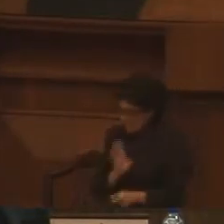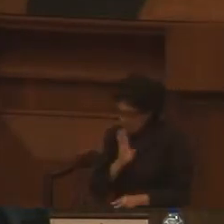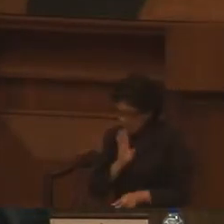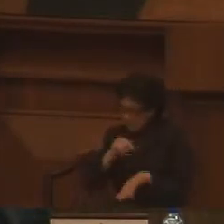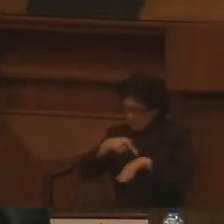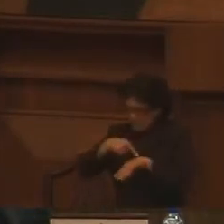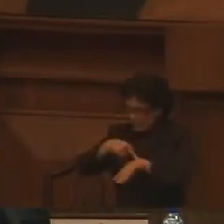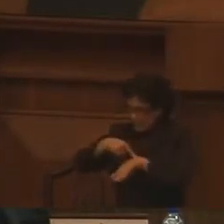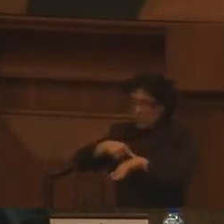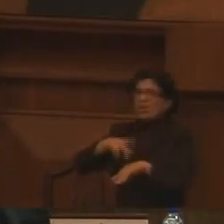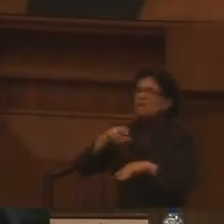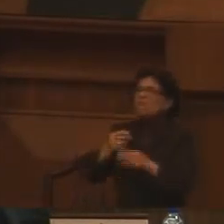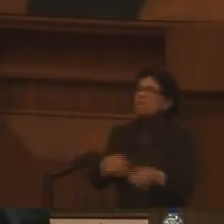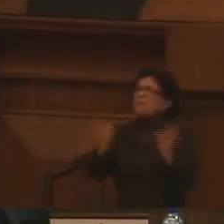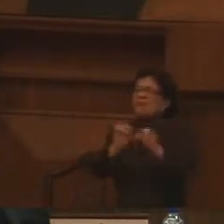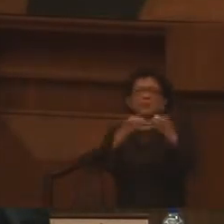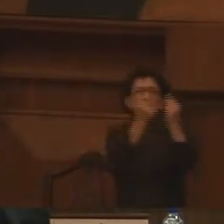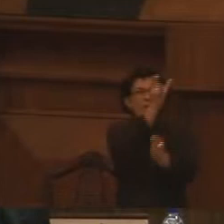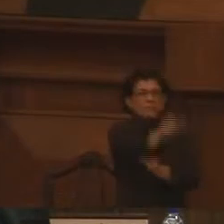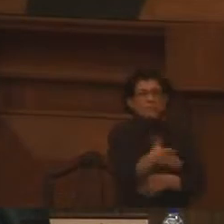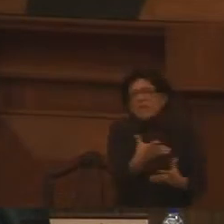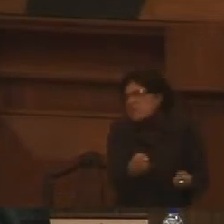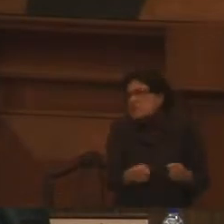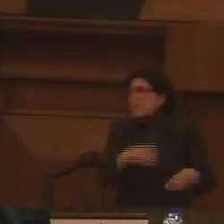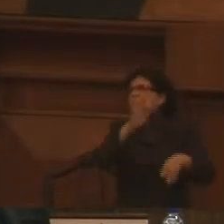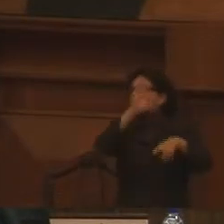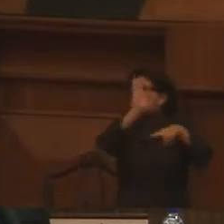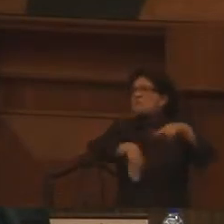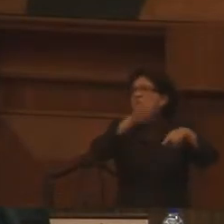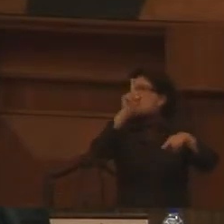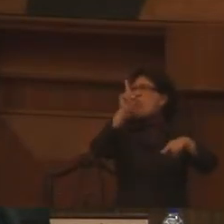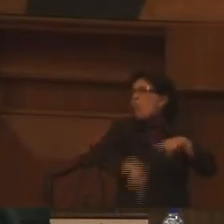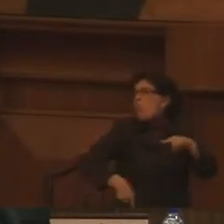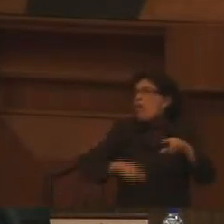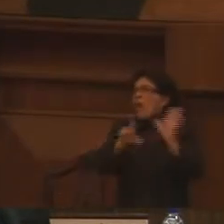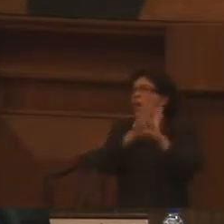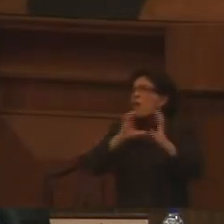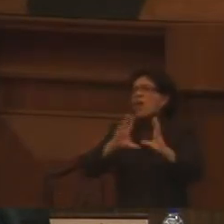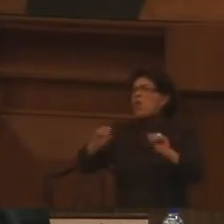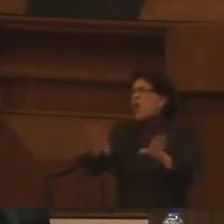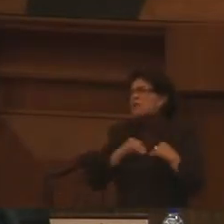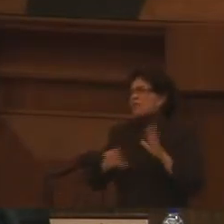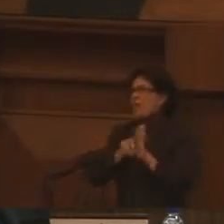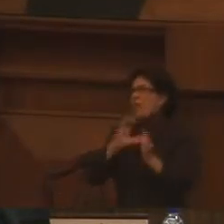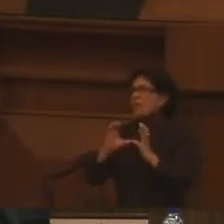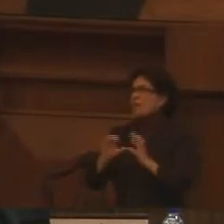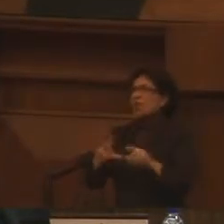manos para privilegiar sus intereses personales frente a los de las grandes